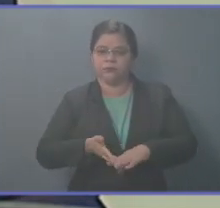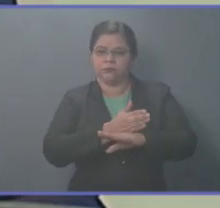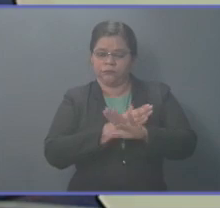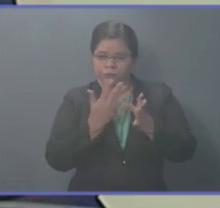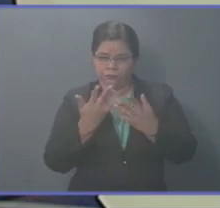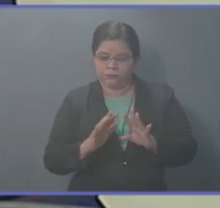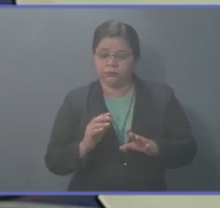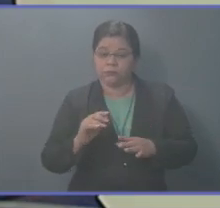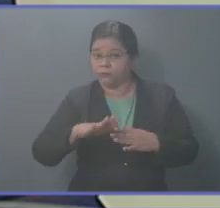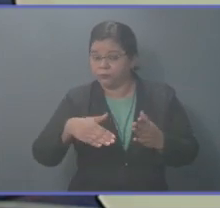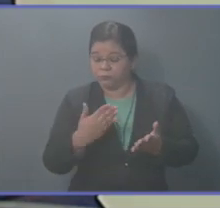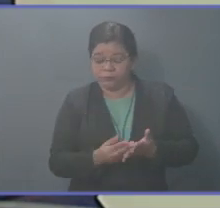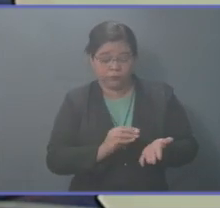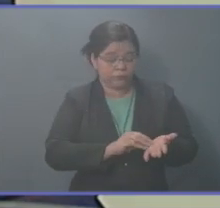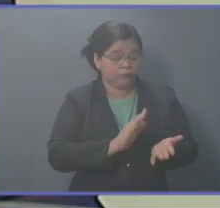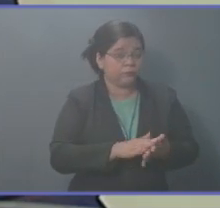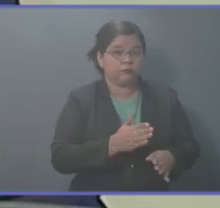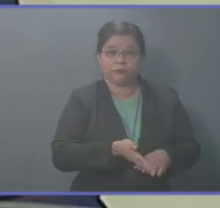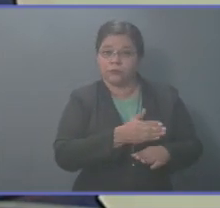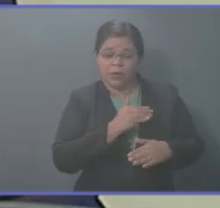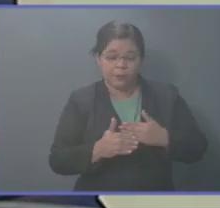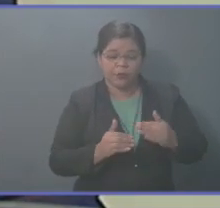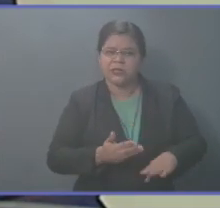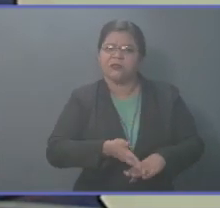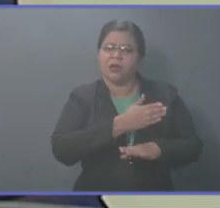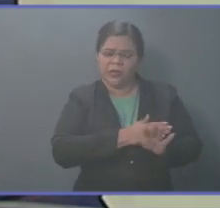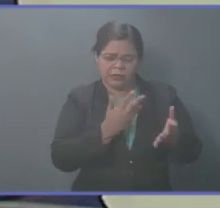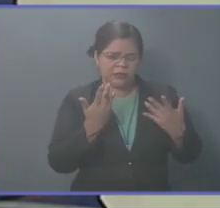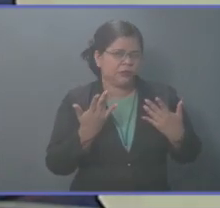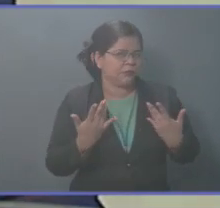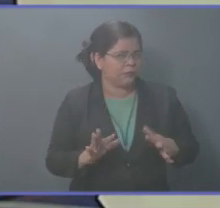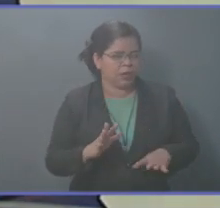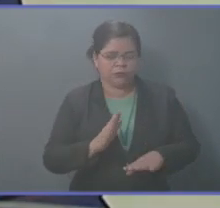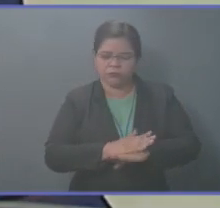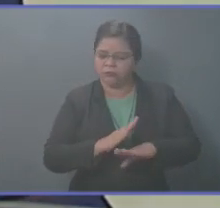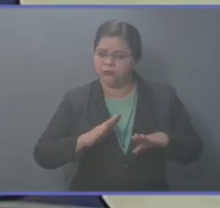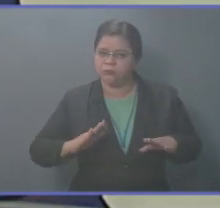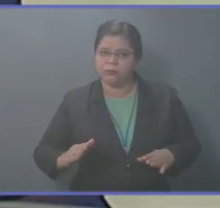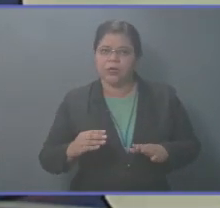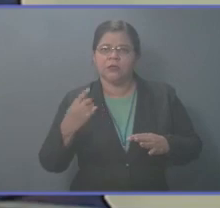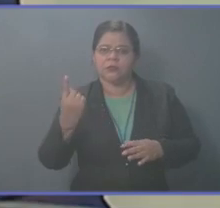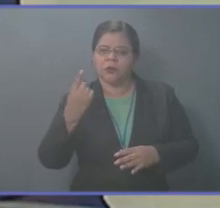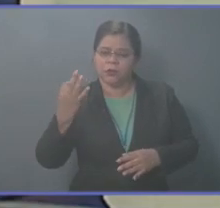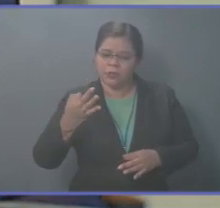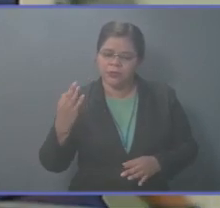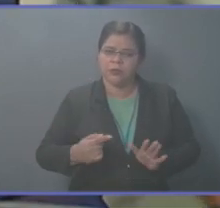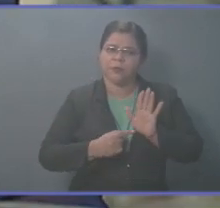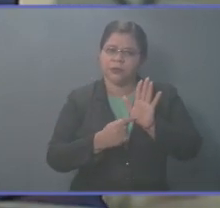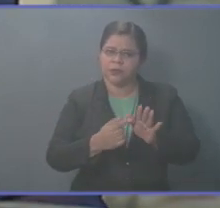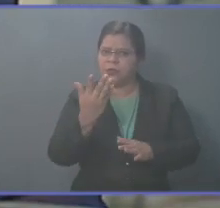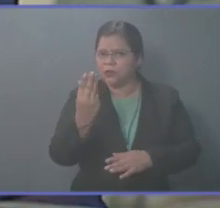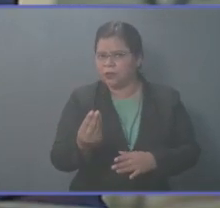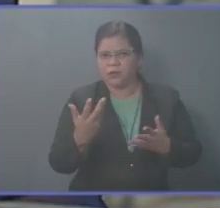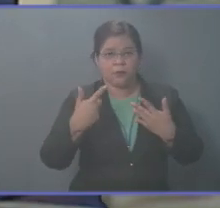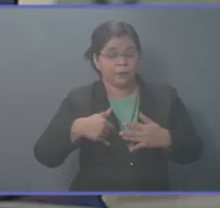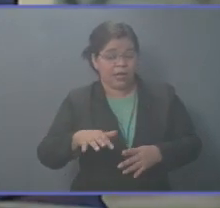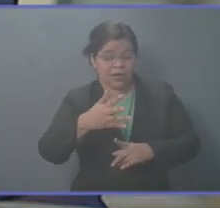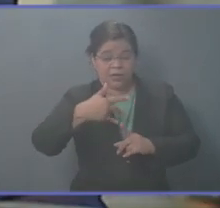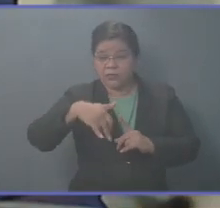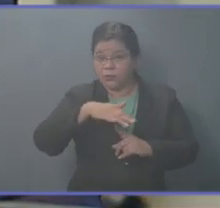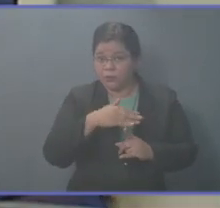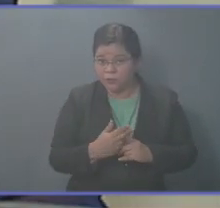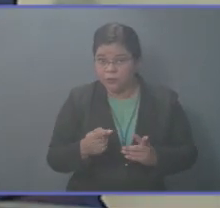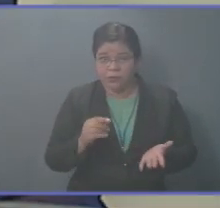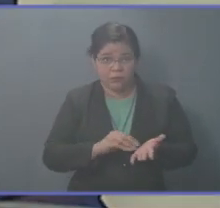que el acto que se impugna ya habría agotado sus efectos si se requiere su presentación en días y horas hábiles. En consecuencia, debido a la situación